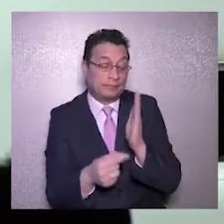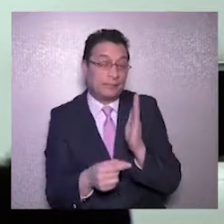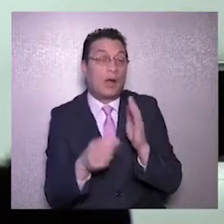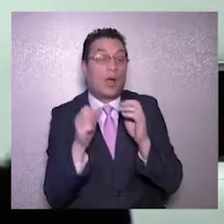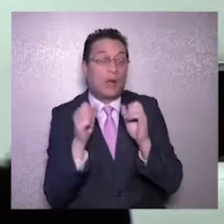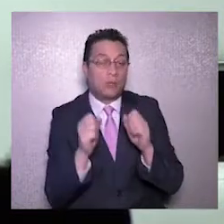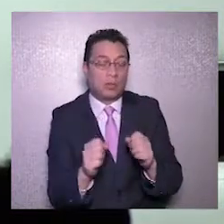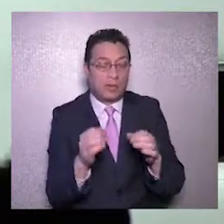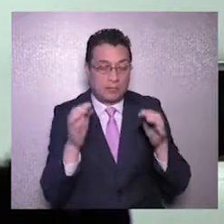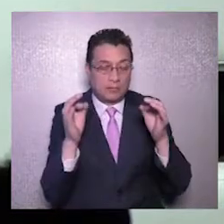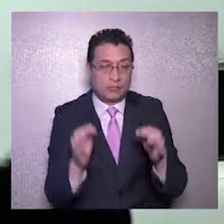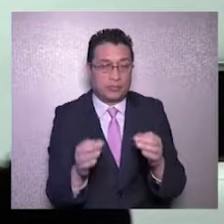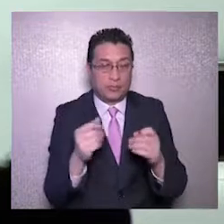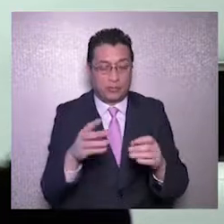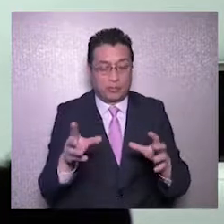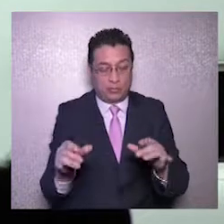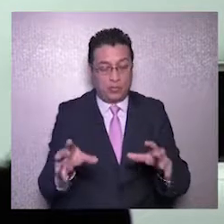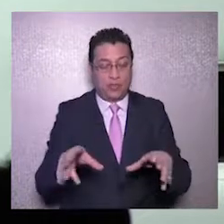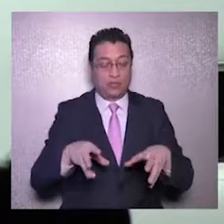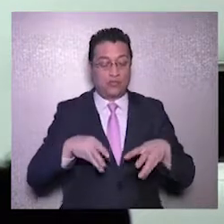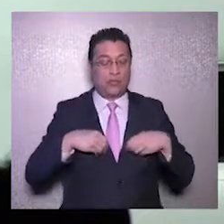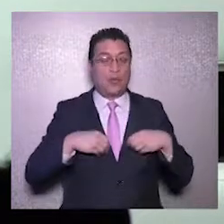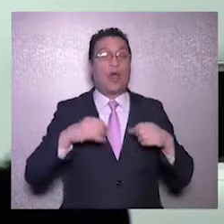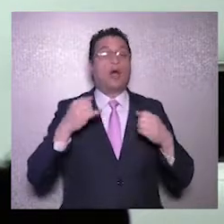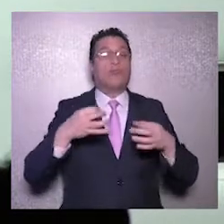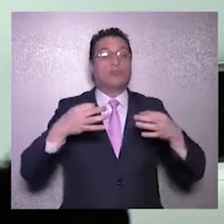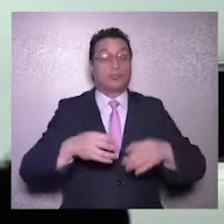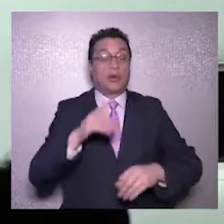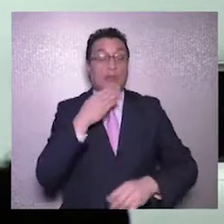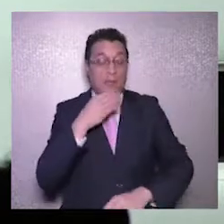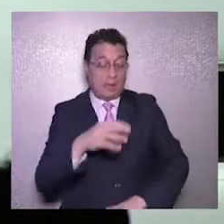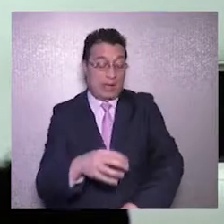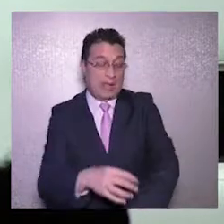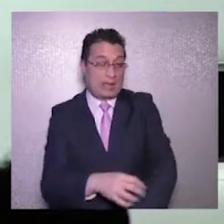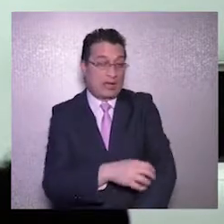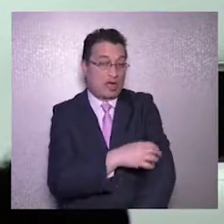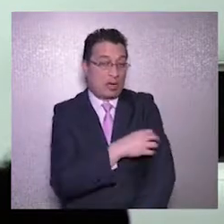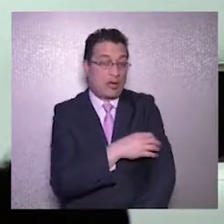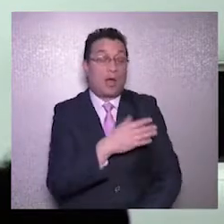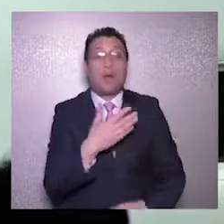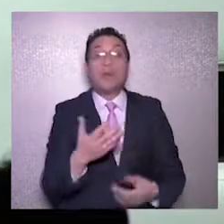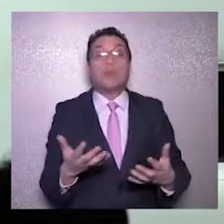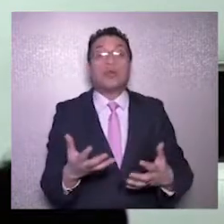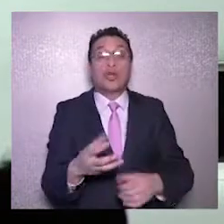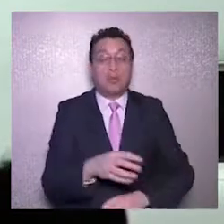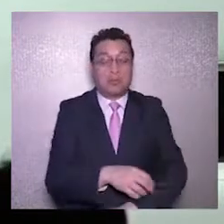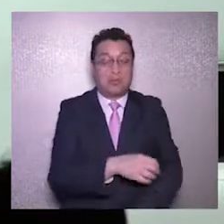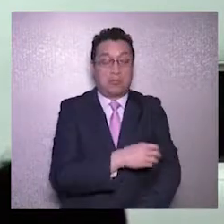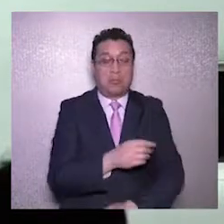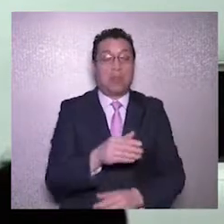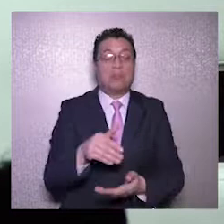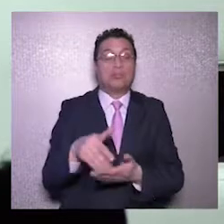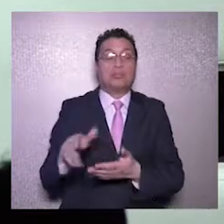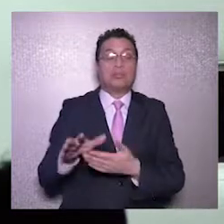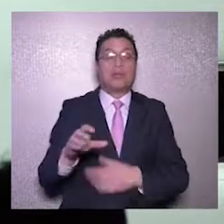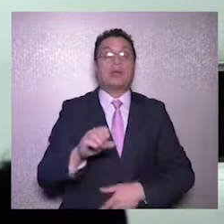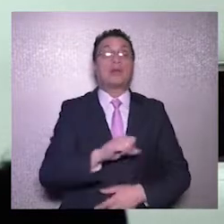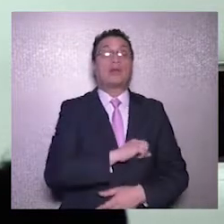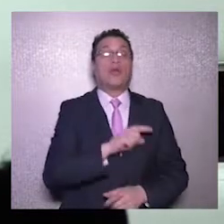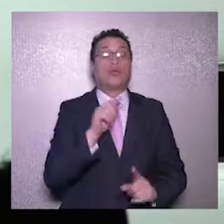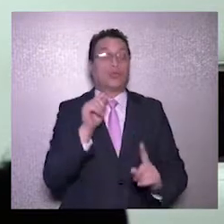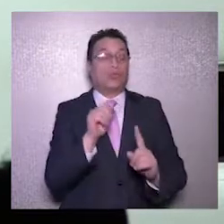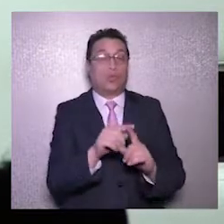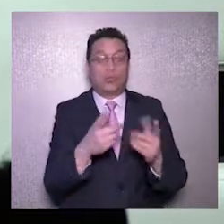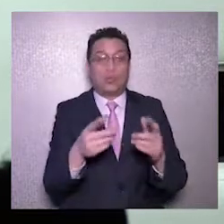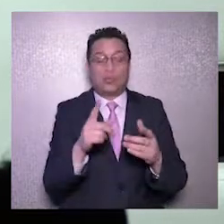en definitiva, asignar correctamente los recursos, incluso a las regiones. Porque si no, la región queda subordinada a Santiago, que es un pulpo,